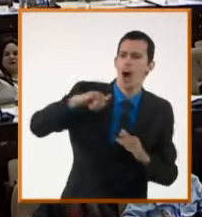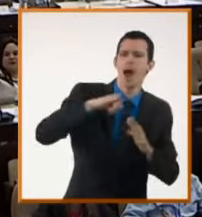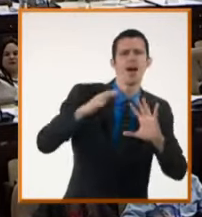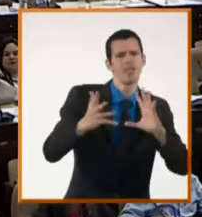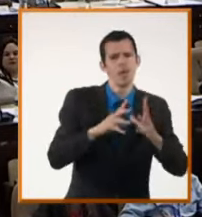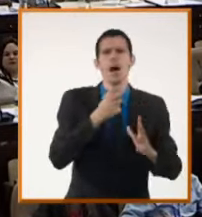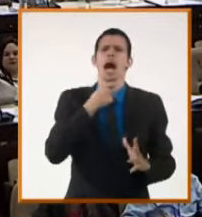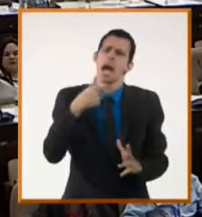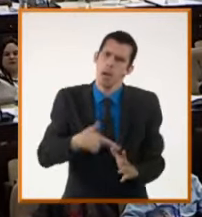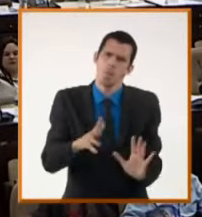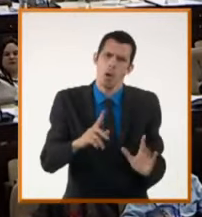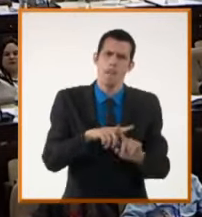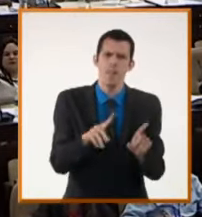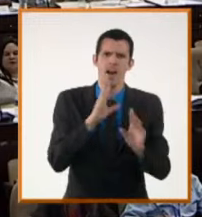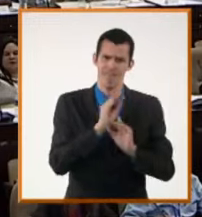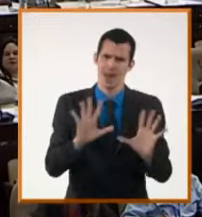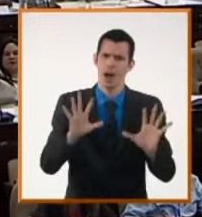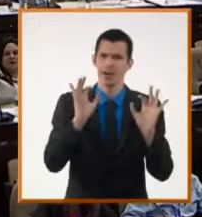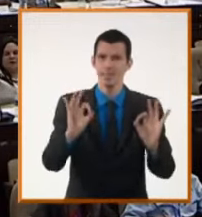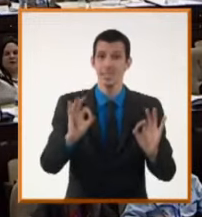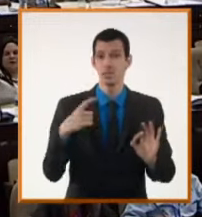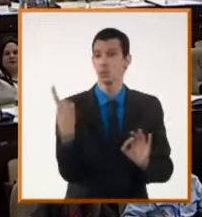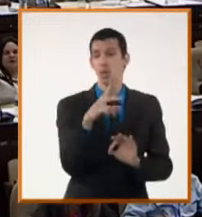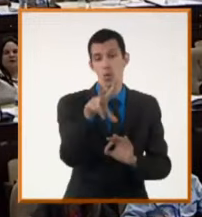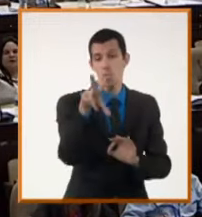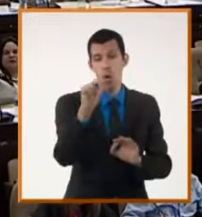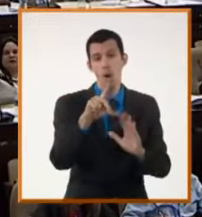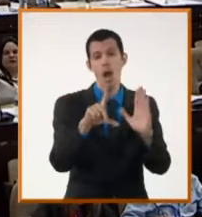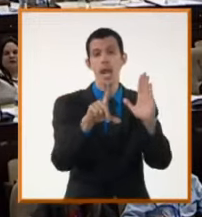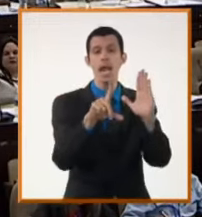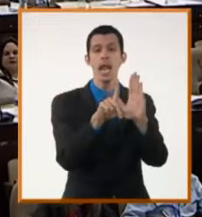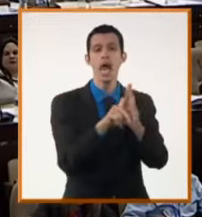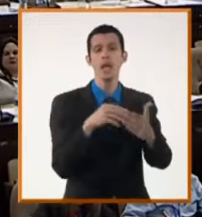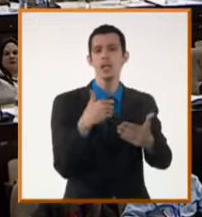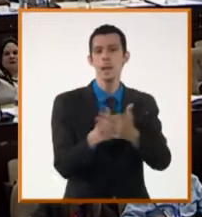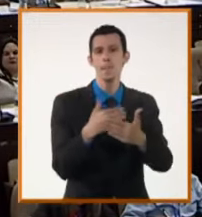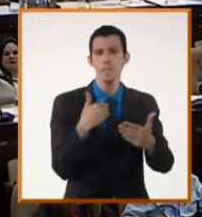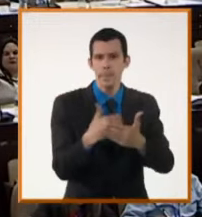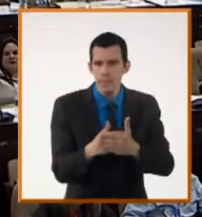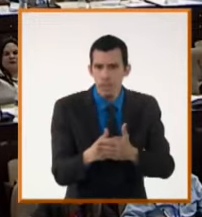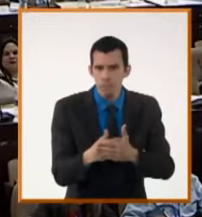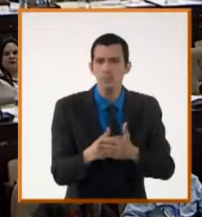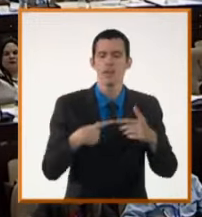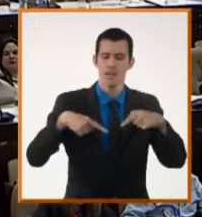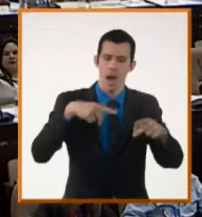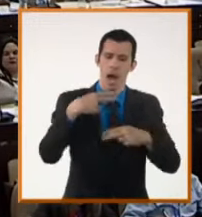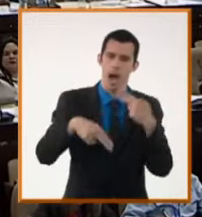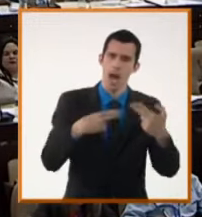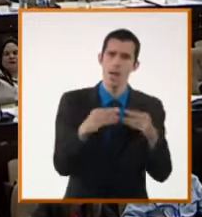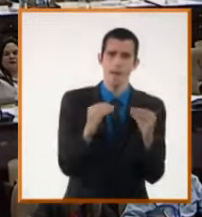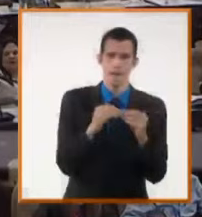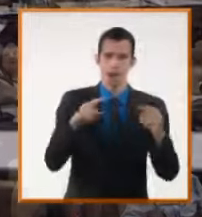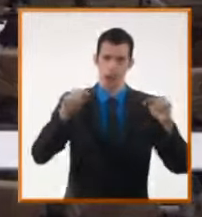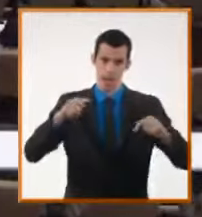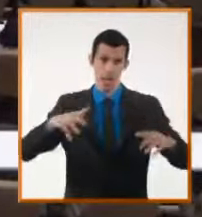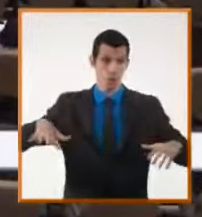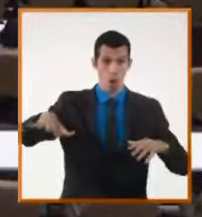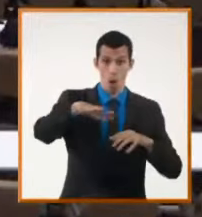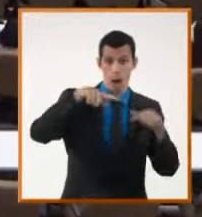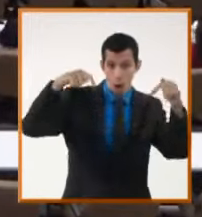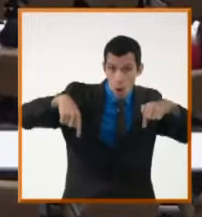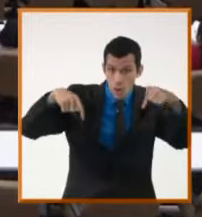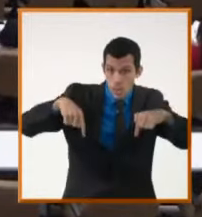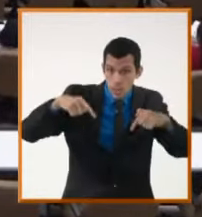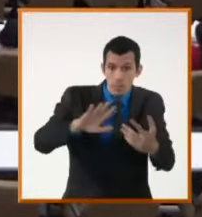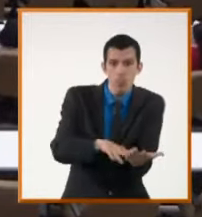vamos a recoger en la ley de empresas. En esta sesión debió haberse presentado la ley de empresas,